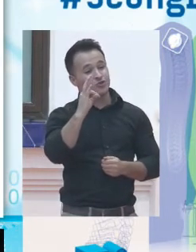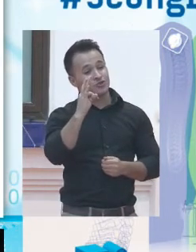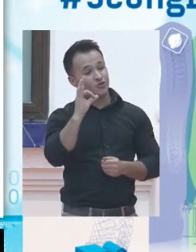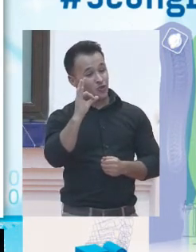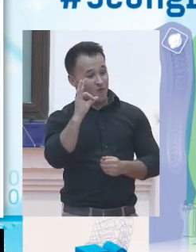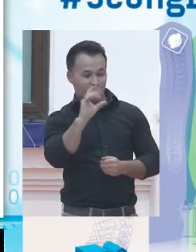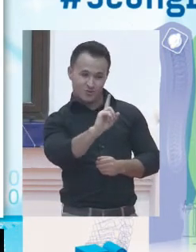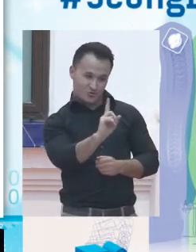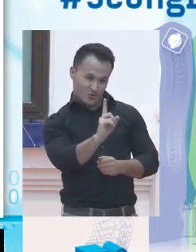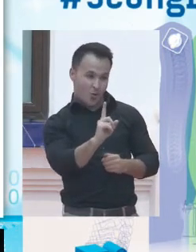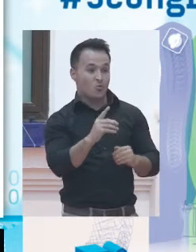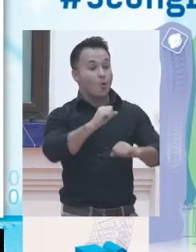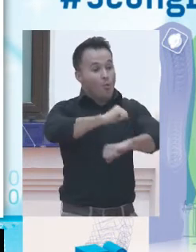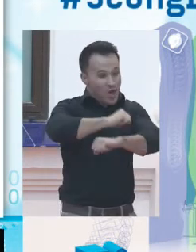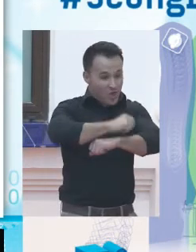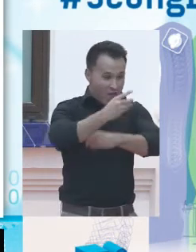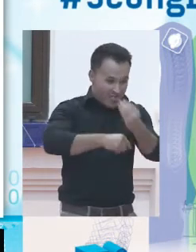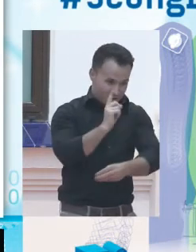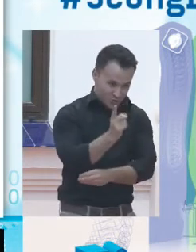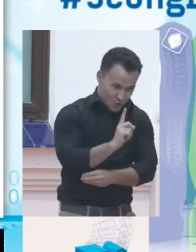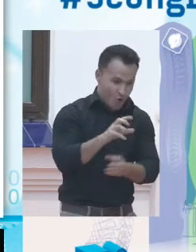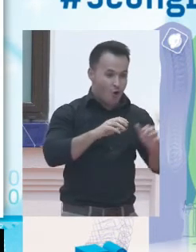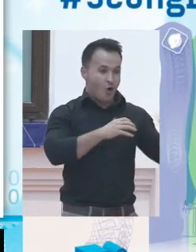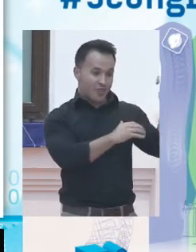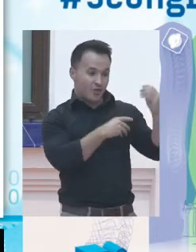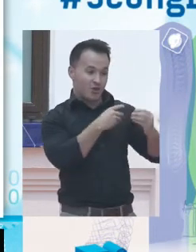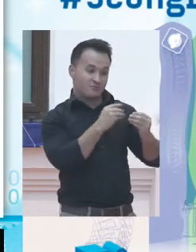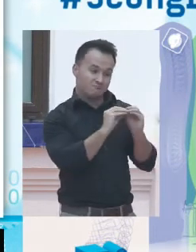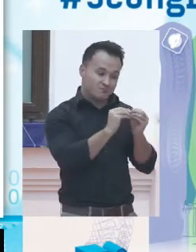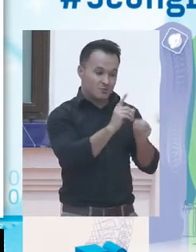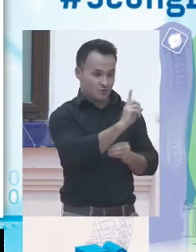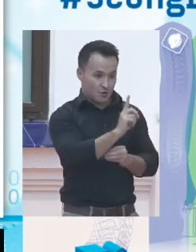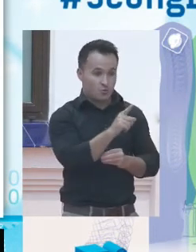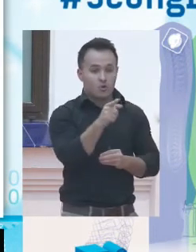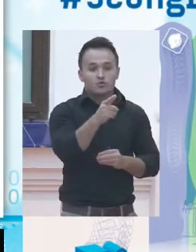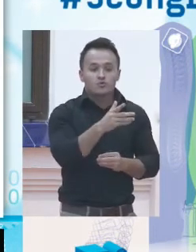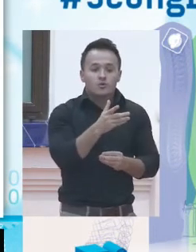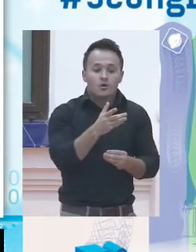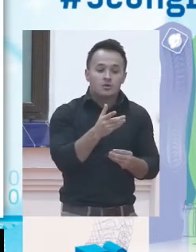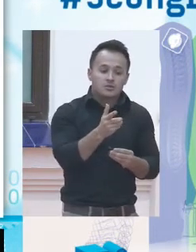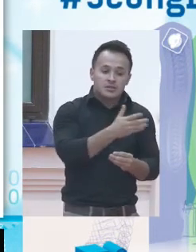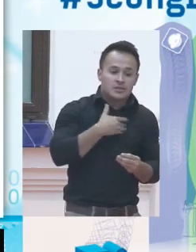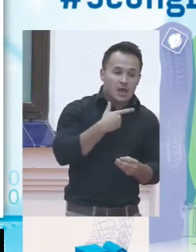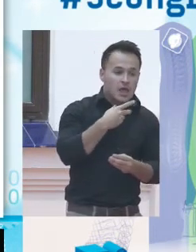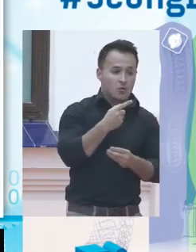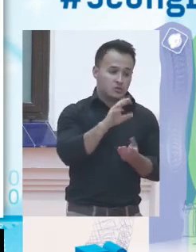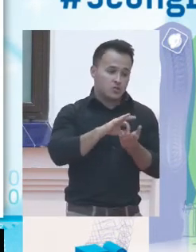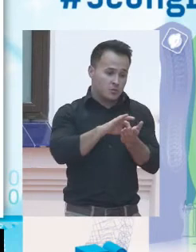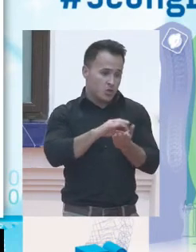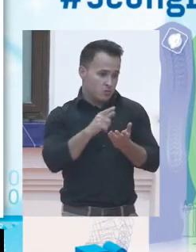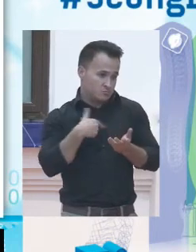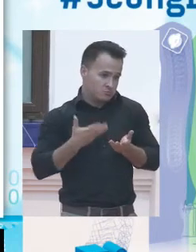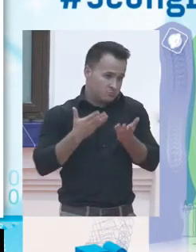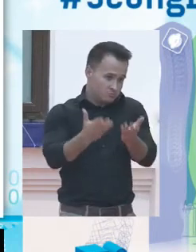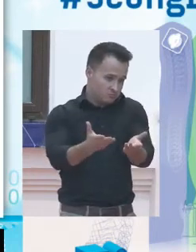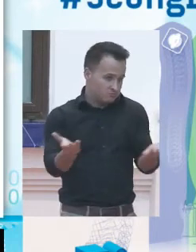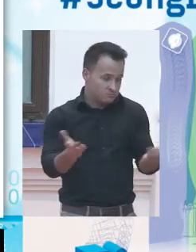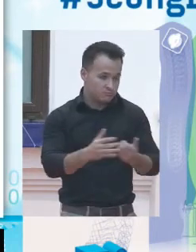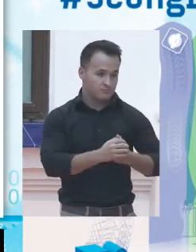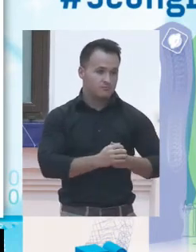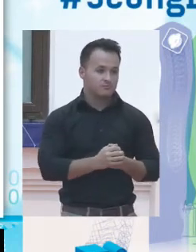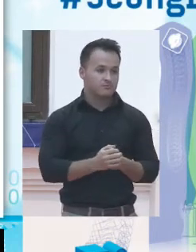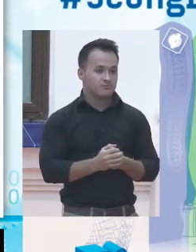no fabricamos ordenadores, lo que hacemos es, tú eres un banco, tú necesitas que alguien te haga un programa, te lo hacemos nosotros. Y se lo construimos